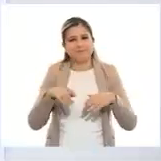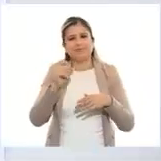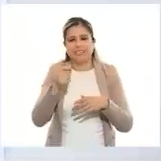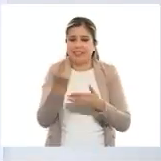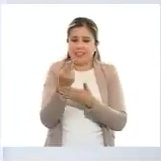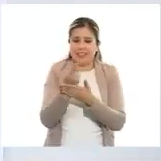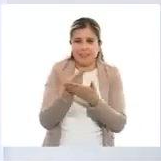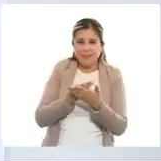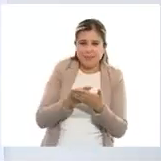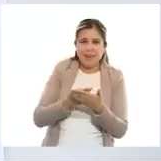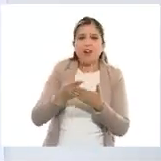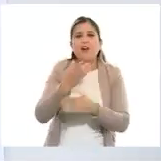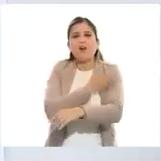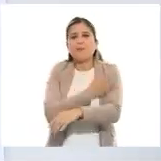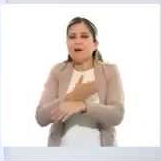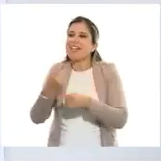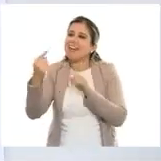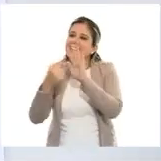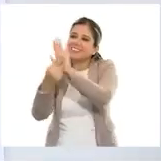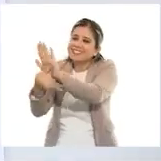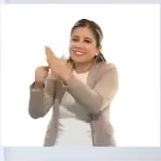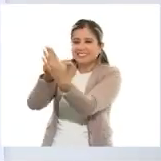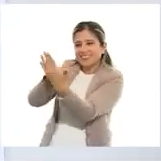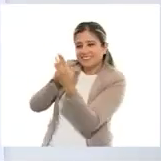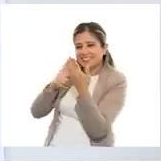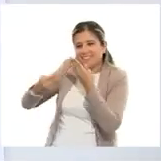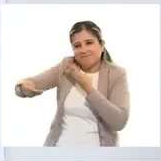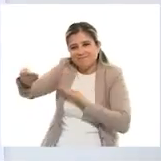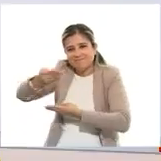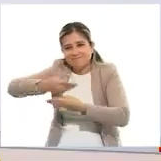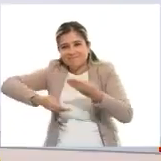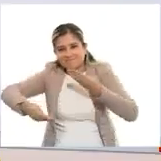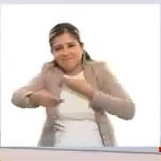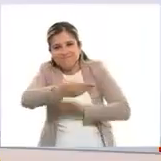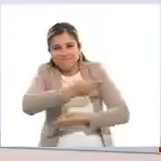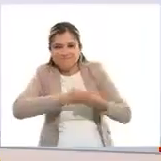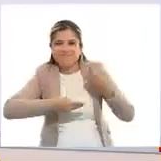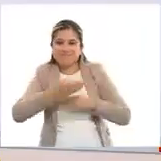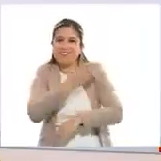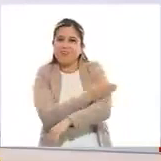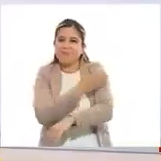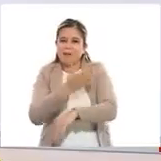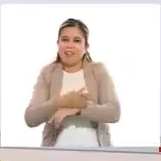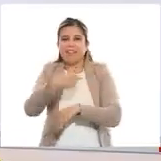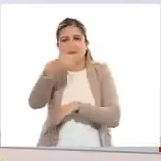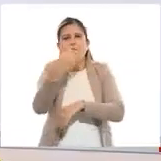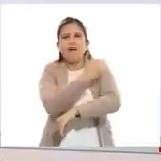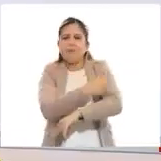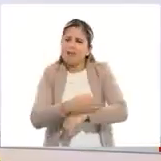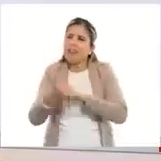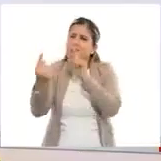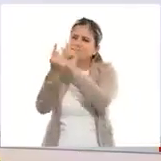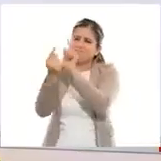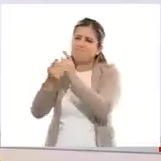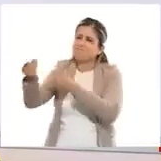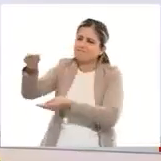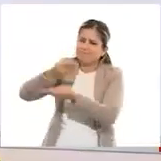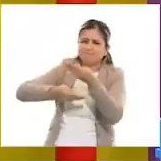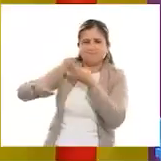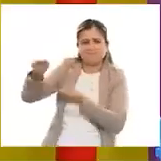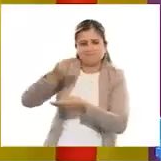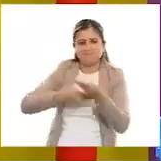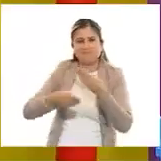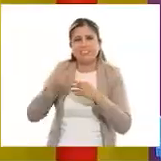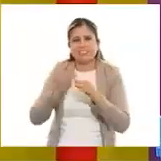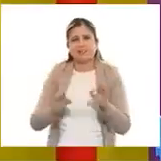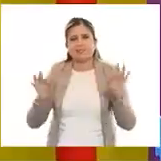dibujo con un compañero o compañera. En este caso lo podemos compartir con nuestros familiares más cercanos, ¿verdad? Y